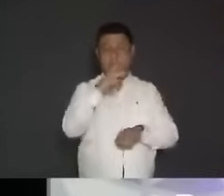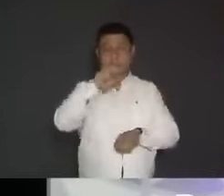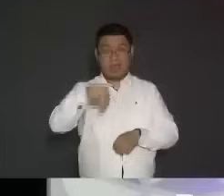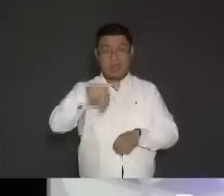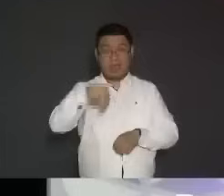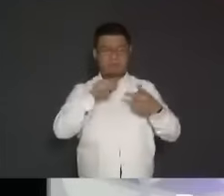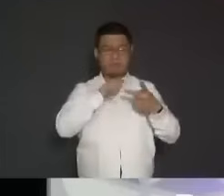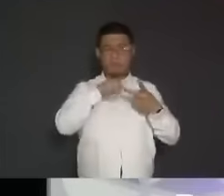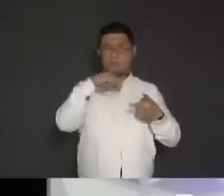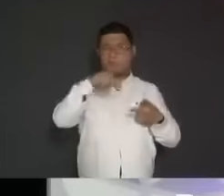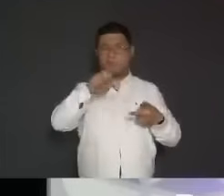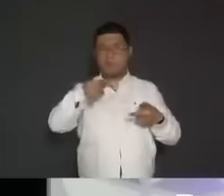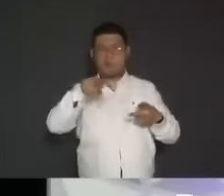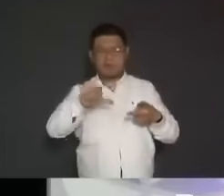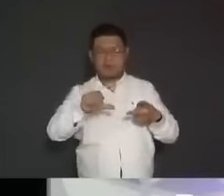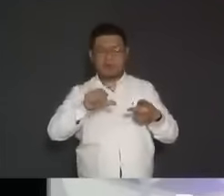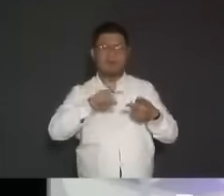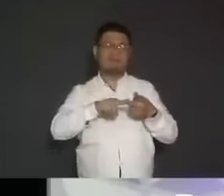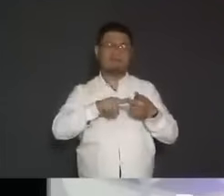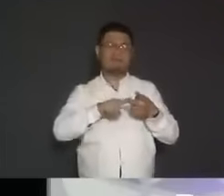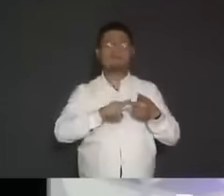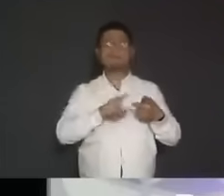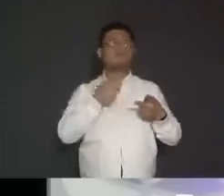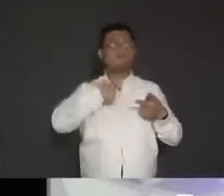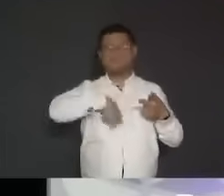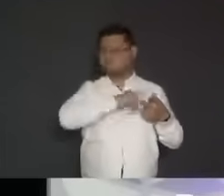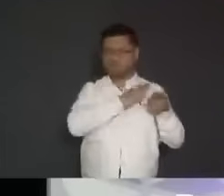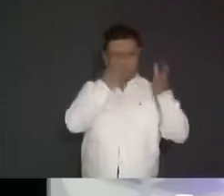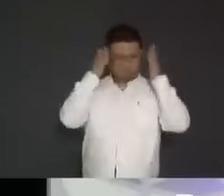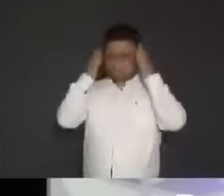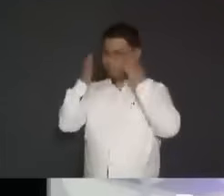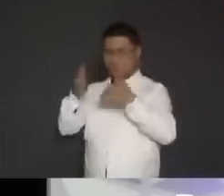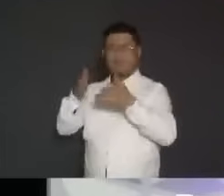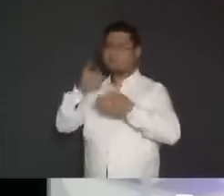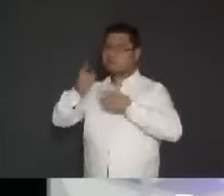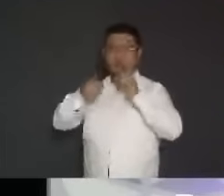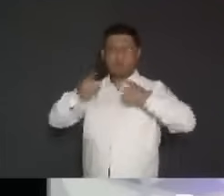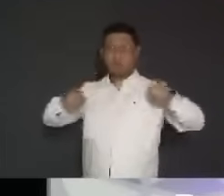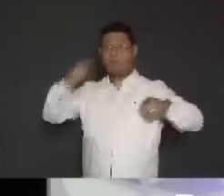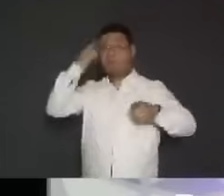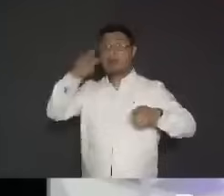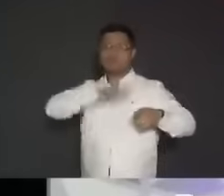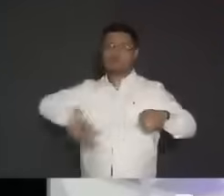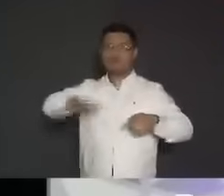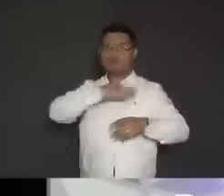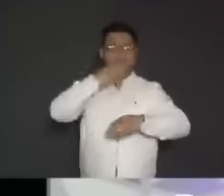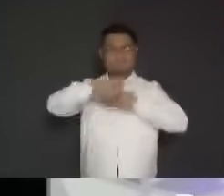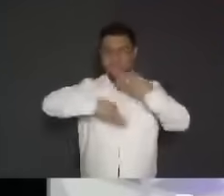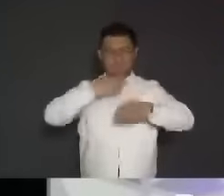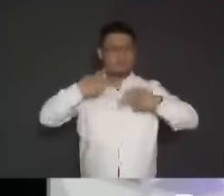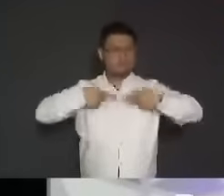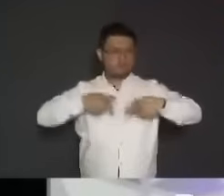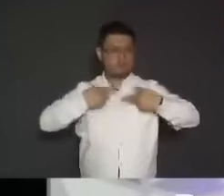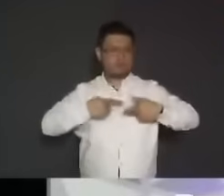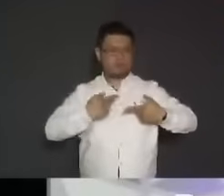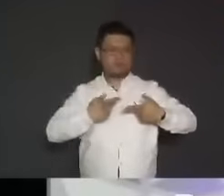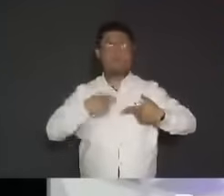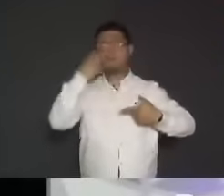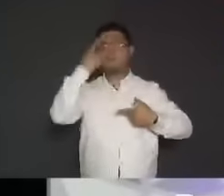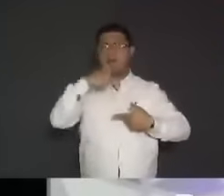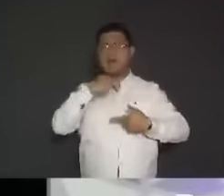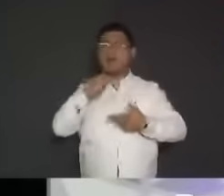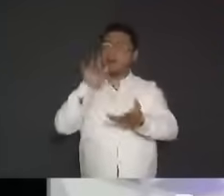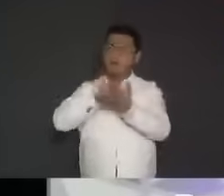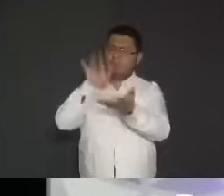para ellas. Lo que tenemos que centrar es que el desarrollo llegue a todas las personas. En las negociaciones para atraer inversión